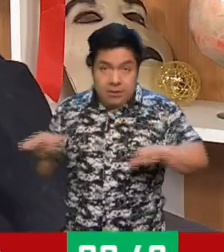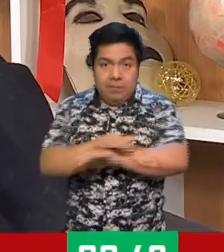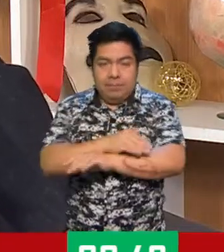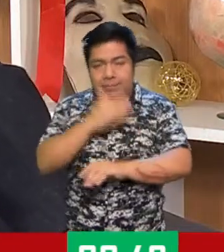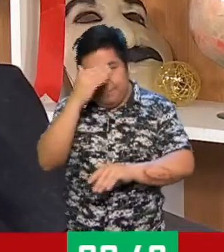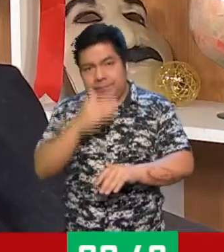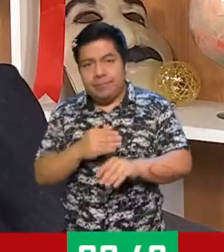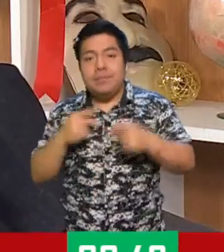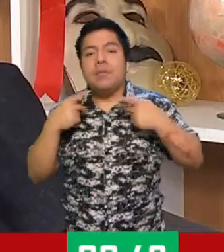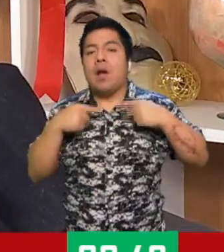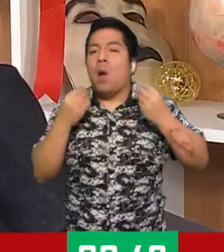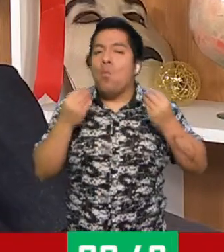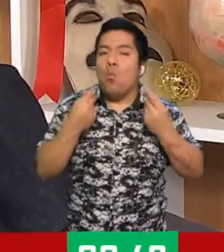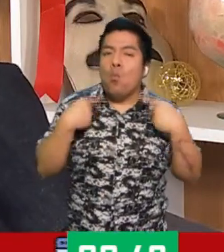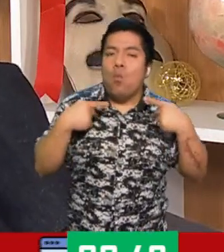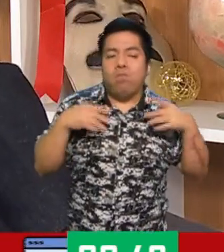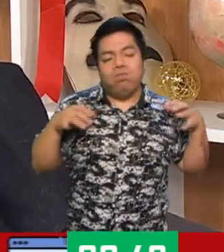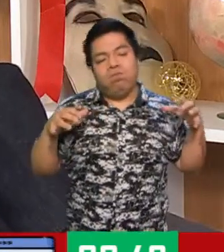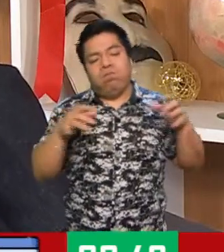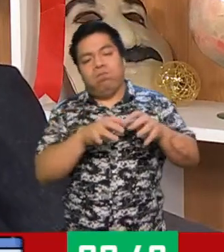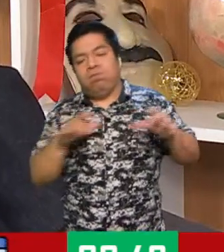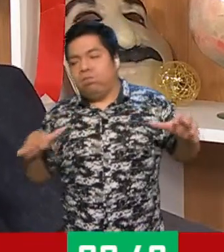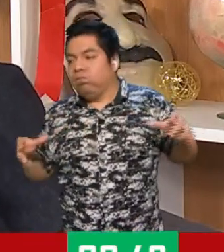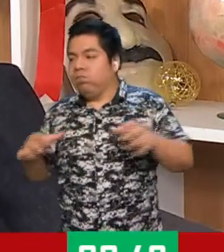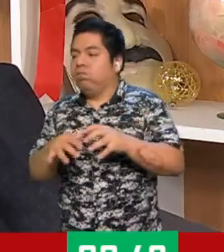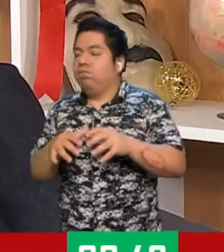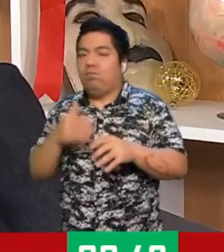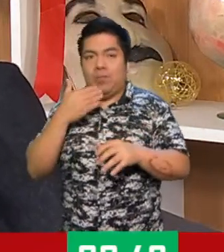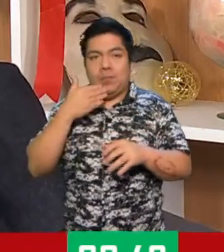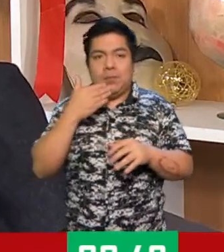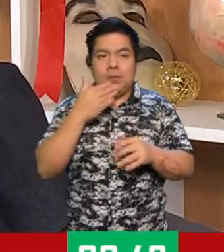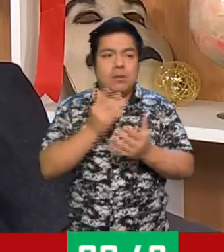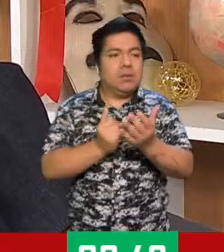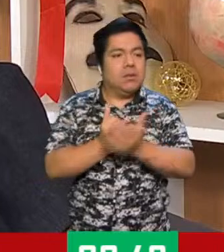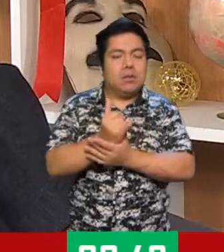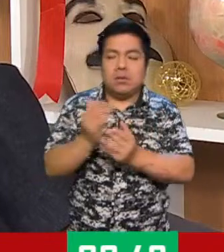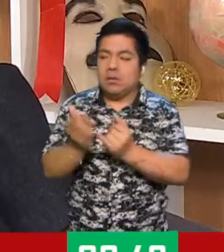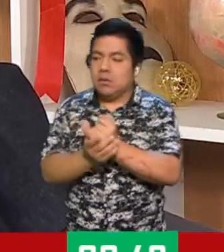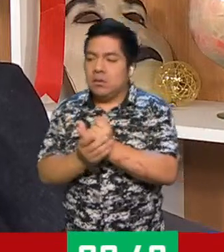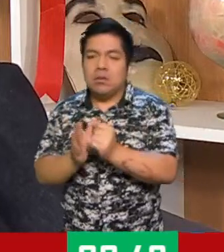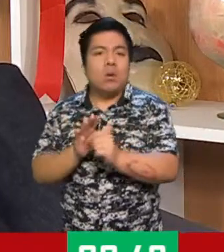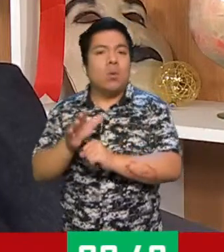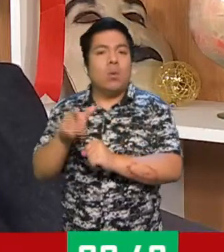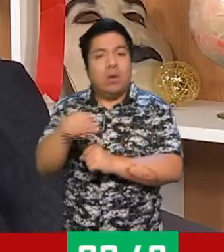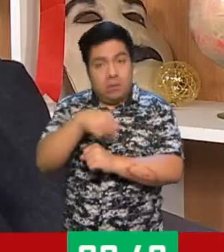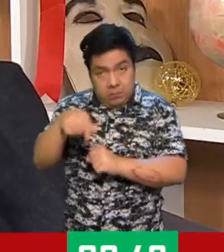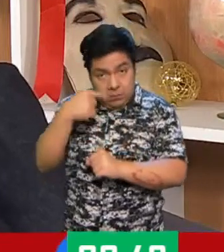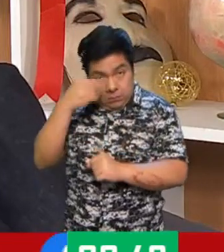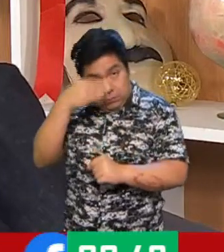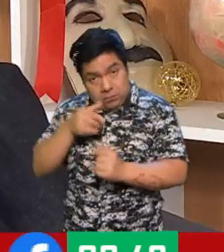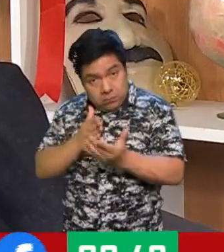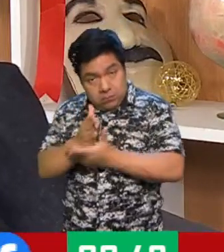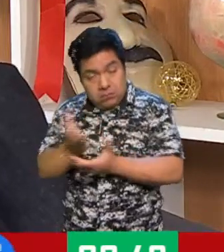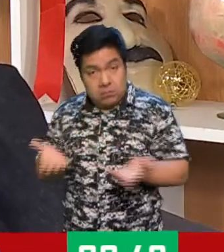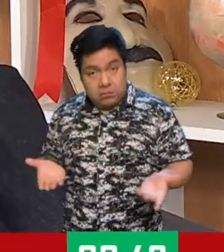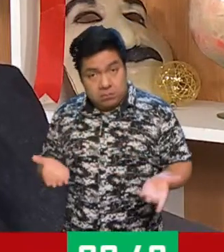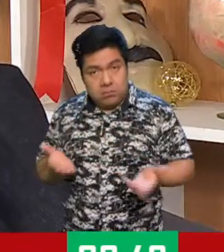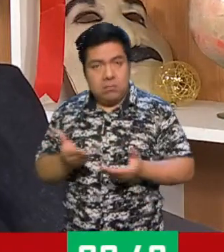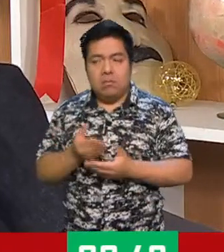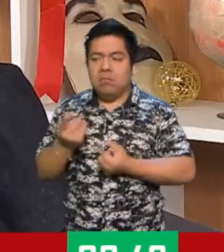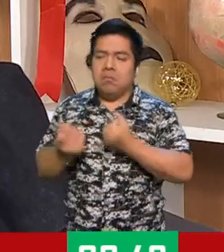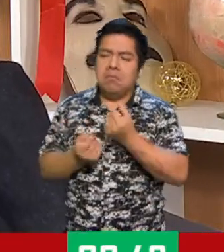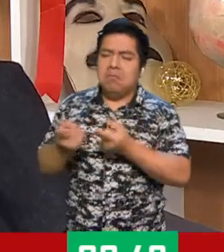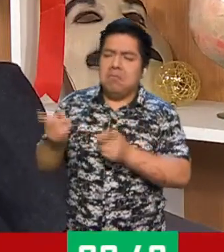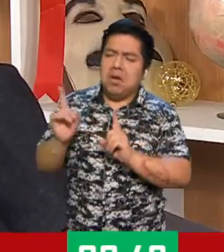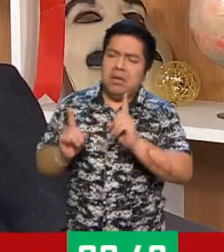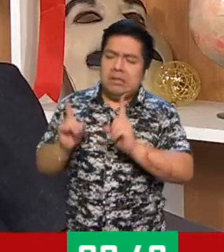a muchas personas, ¿no? Y decide cómo, pues el rumbo que debemos tomar. Uno se pregunta,